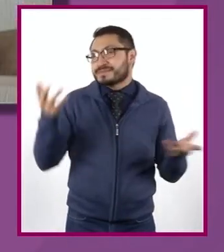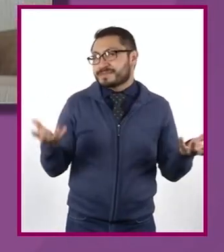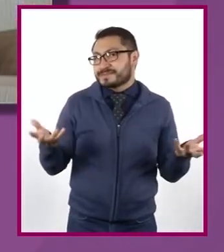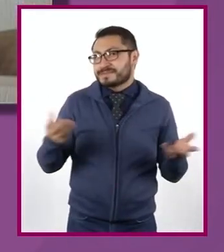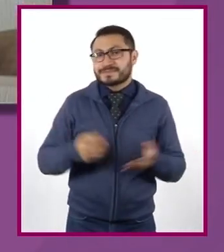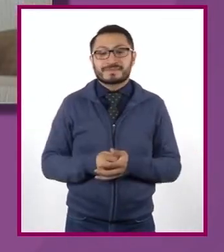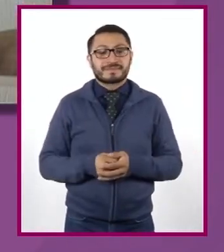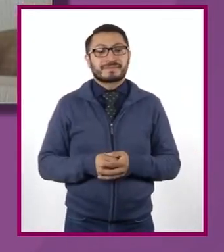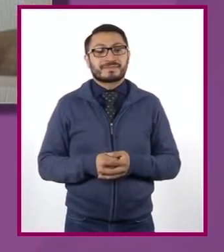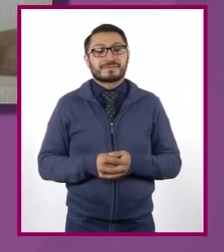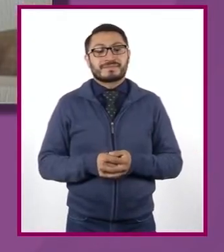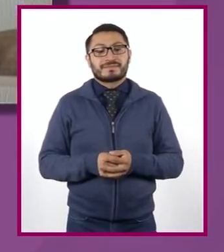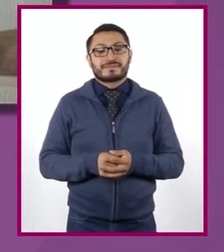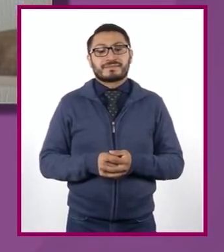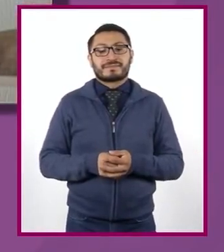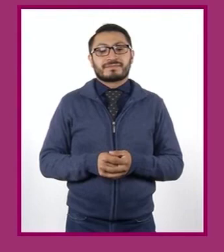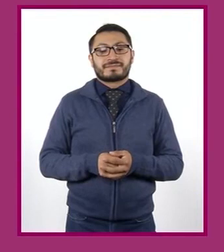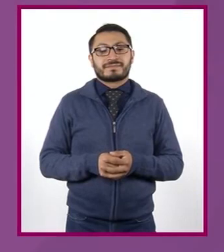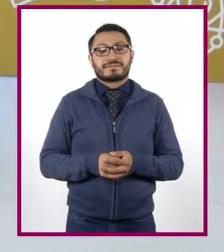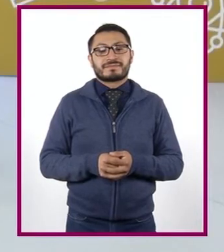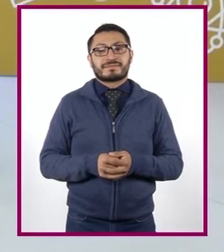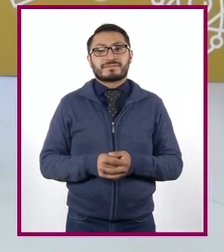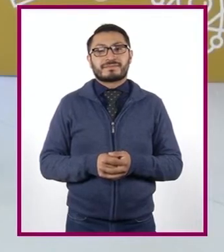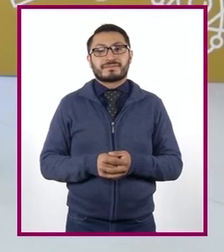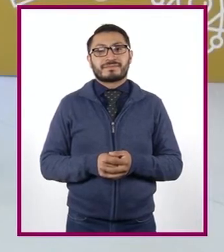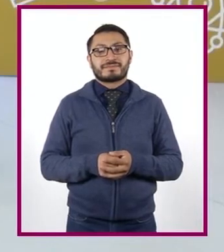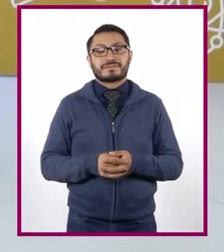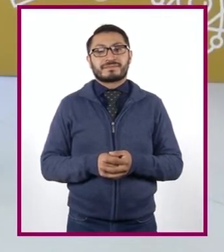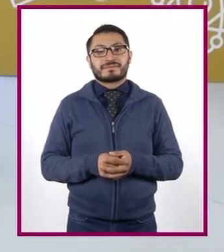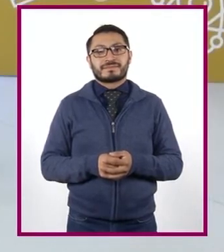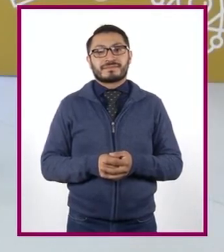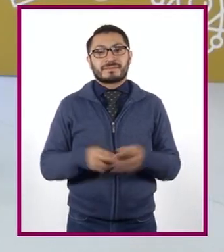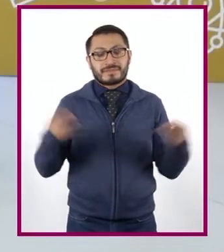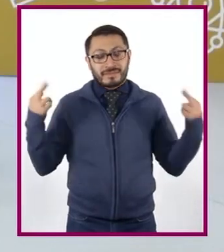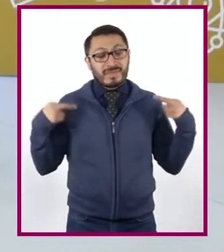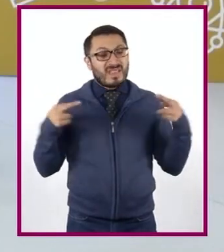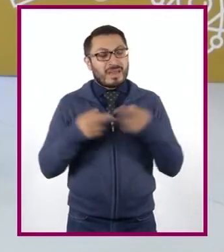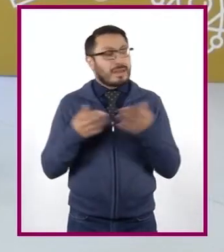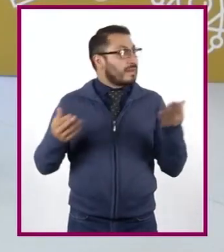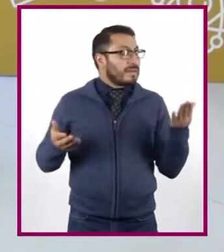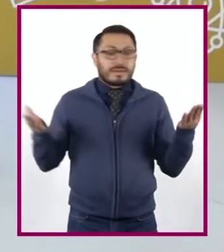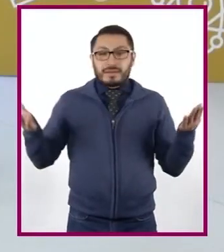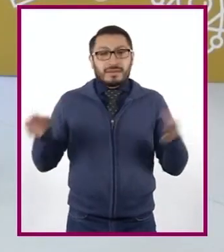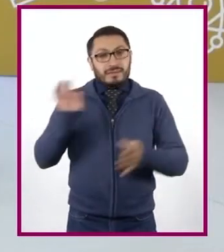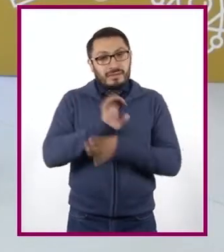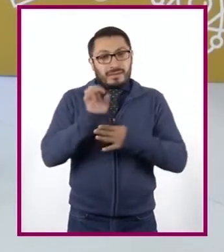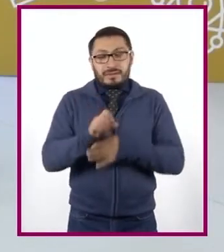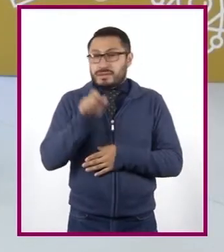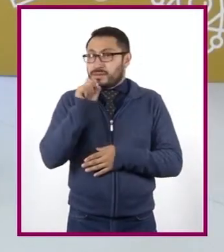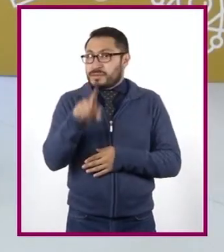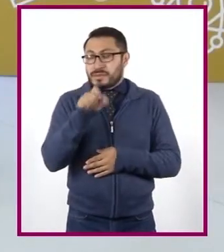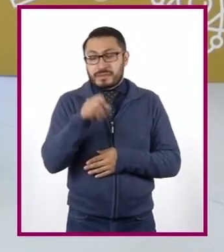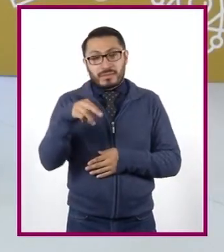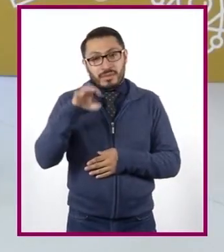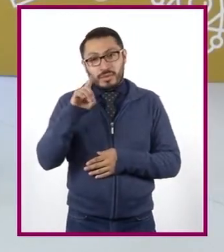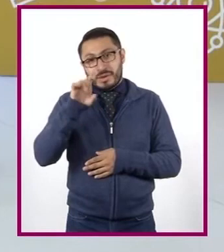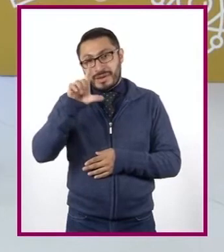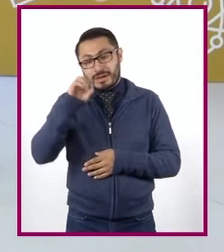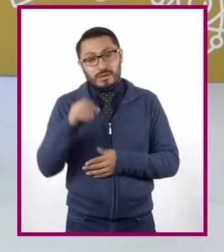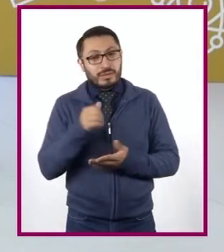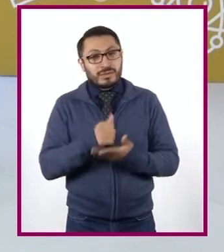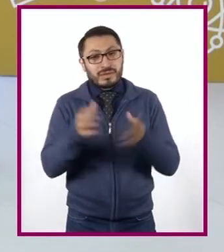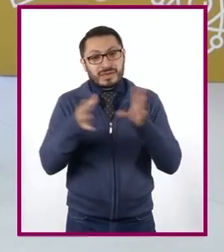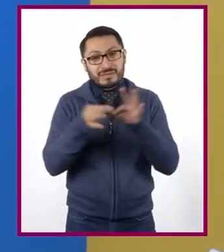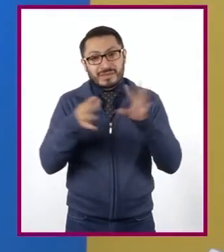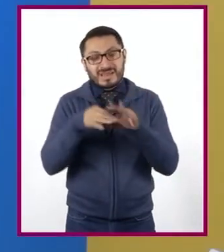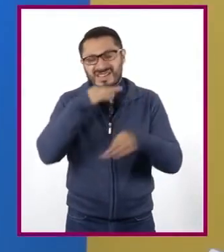Maestros, entonces, un mismo modelo no ayuda a explicar todo un